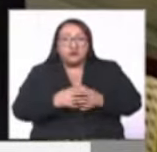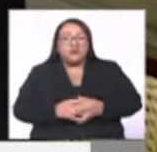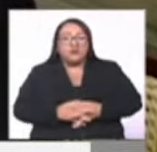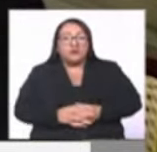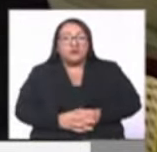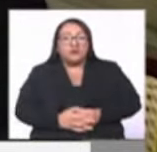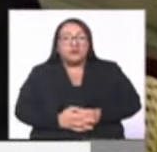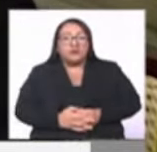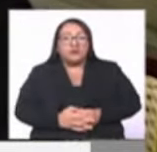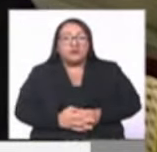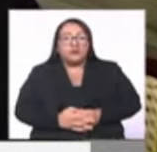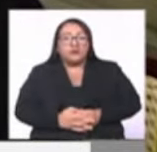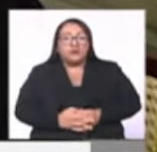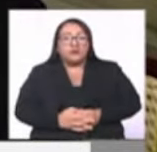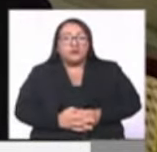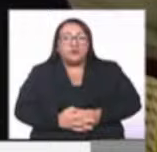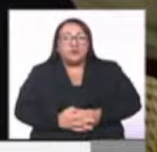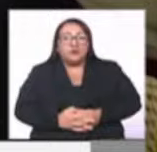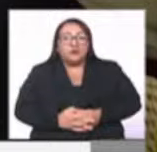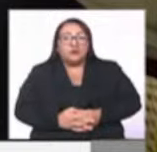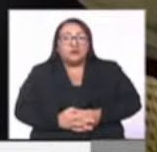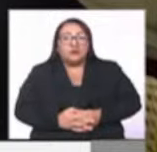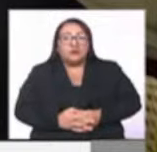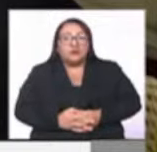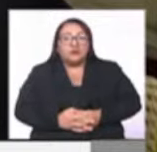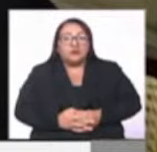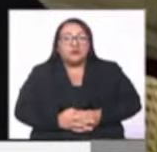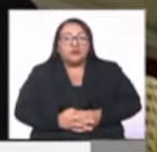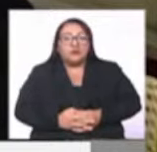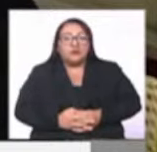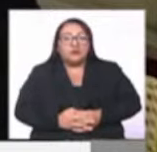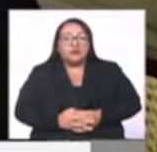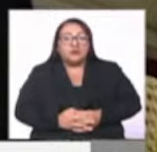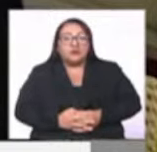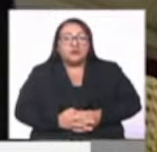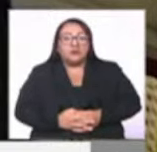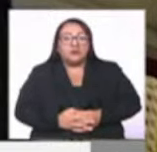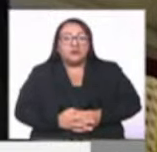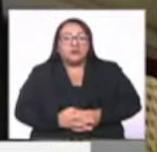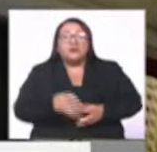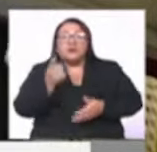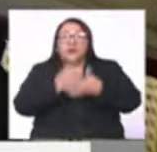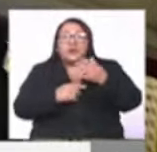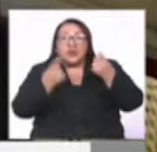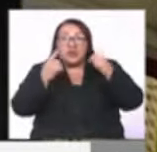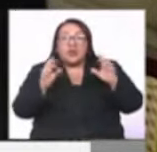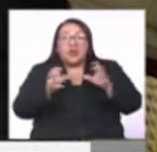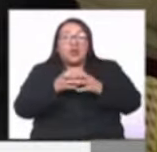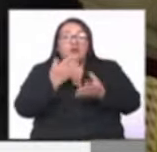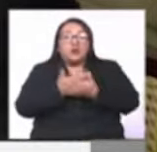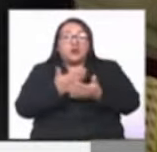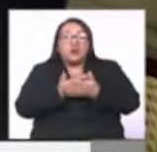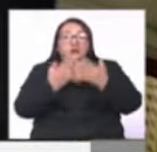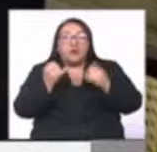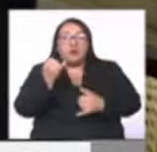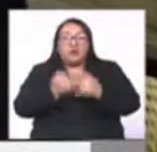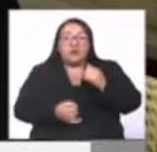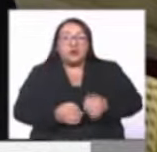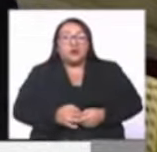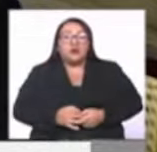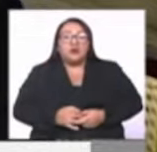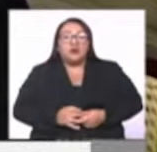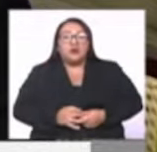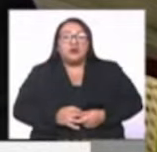presidente referido tanto al propio derecho a a que la decisión o la propuesta del informe final